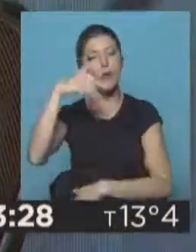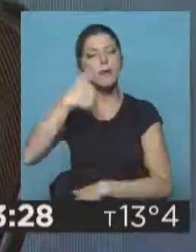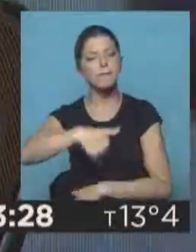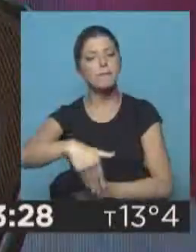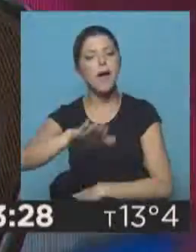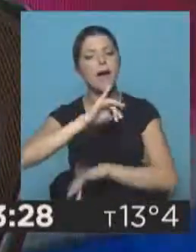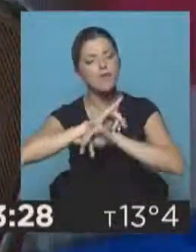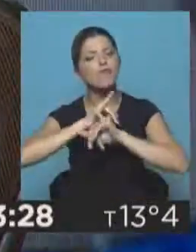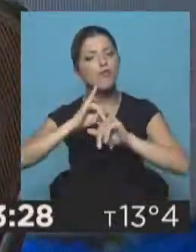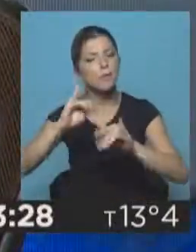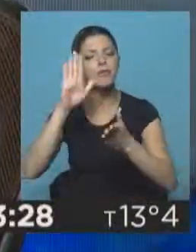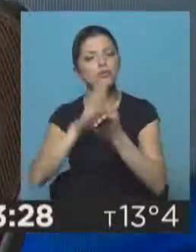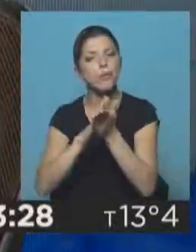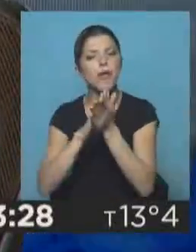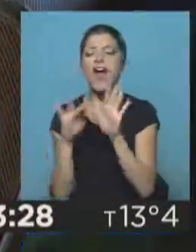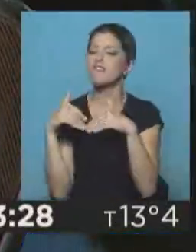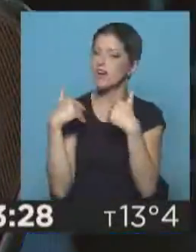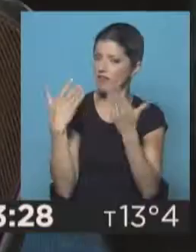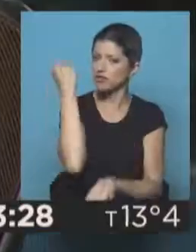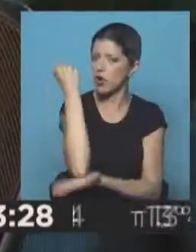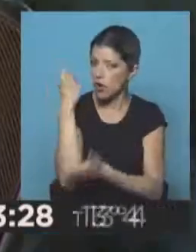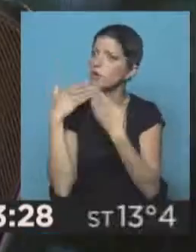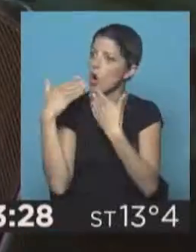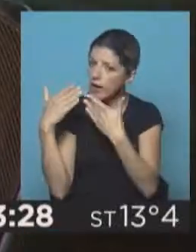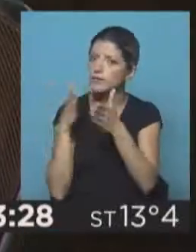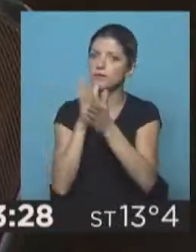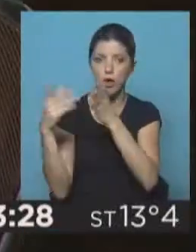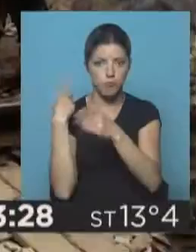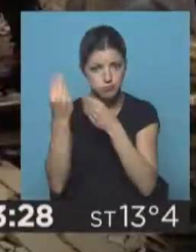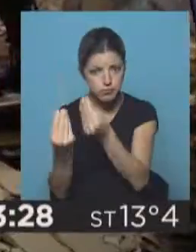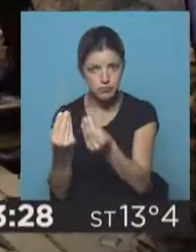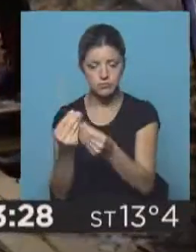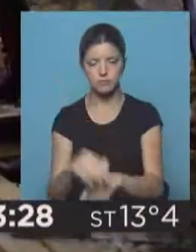un informe sobre los beneficios económicos que pueden traer también los refugiados.